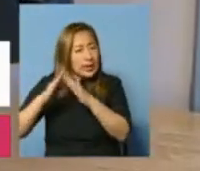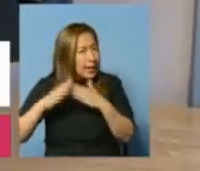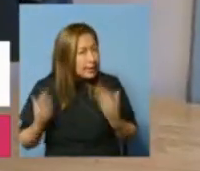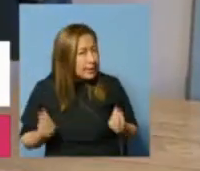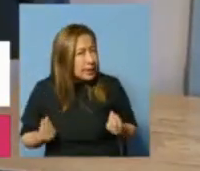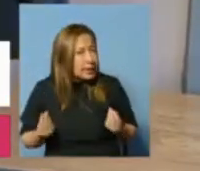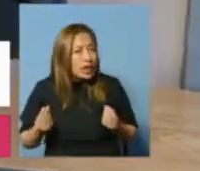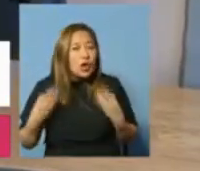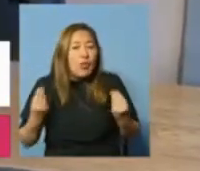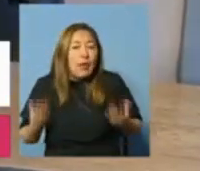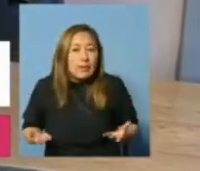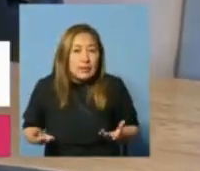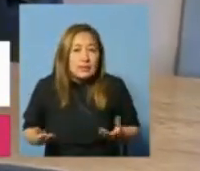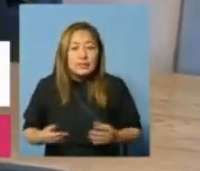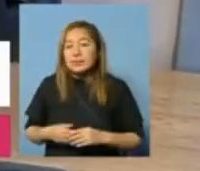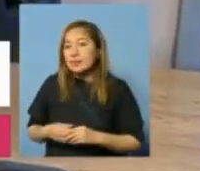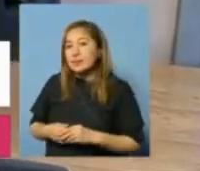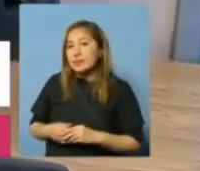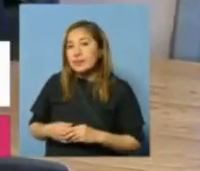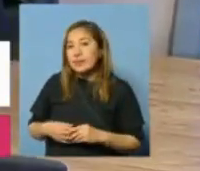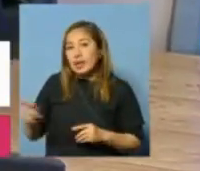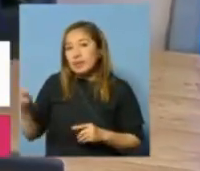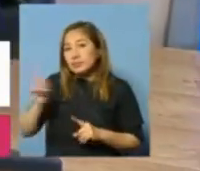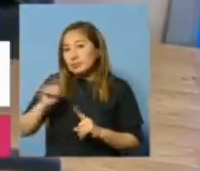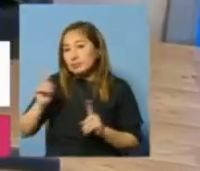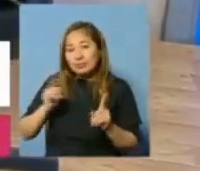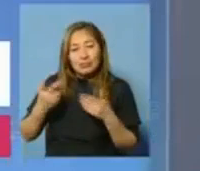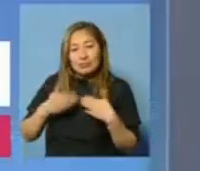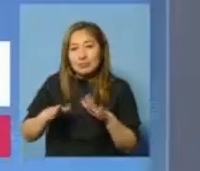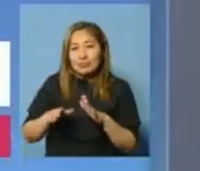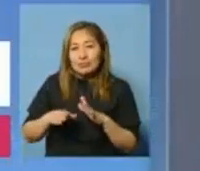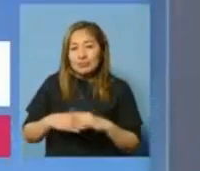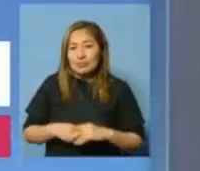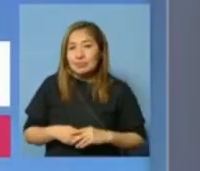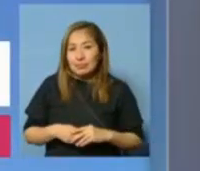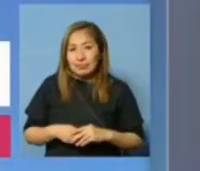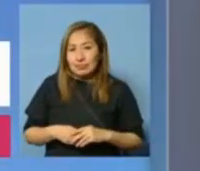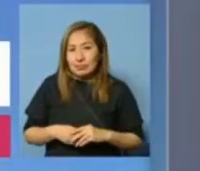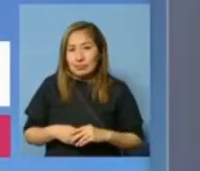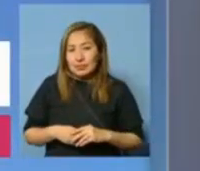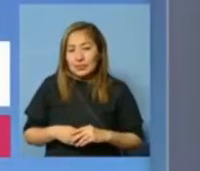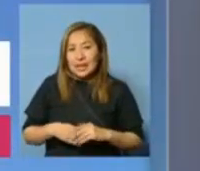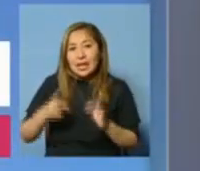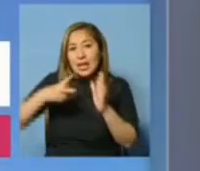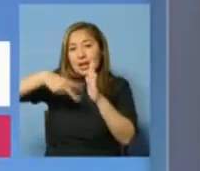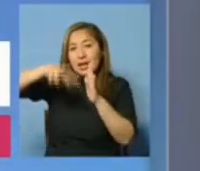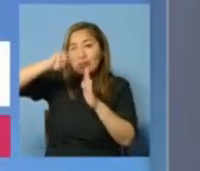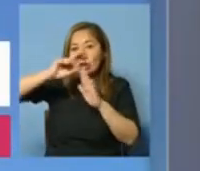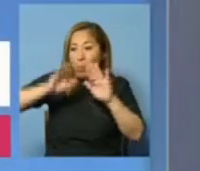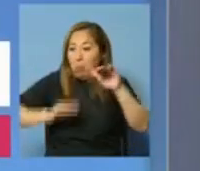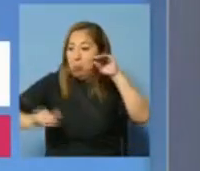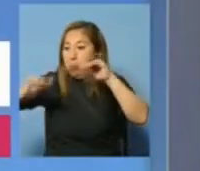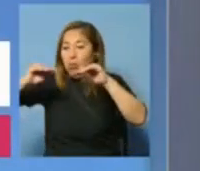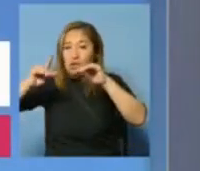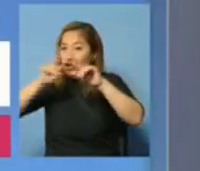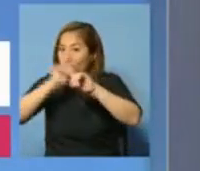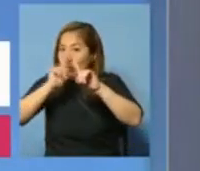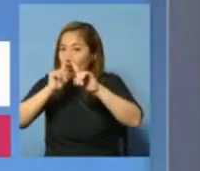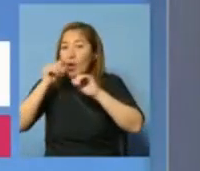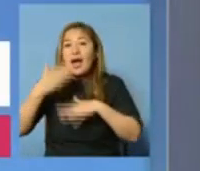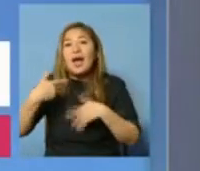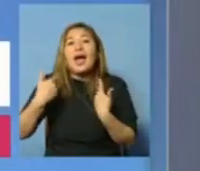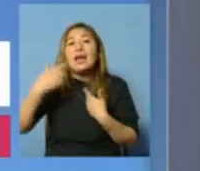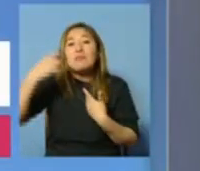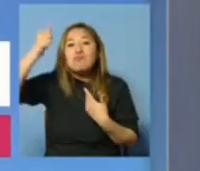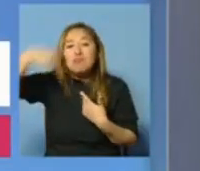vivienda. ¿Cómo? No, digamos, no sigue el paso de la inflación. A ver, hoy hay planes de